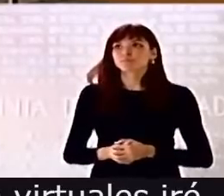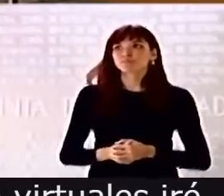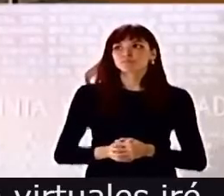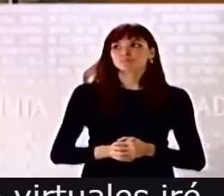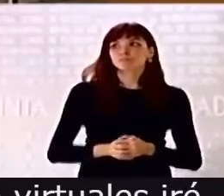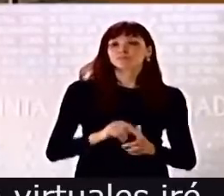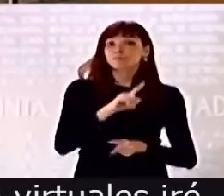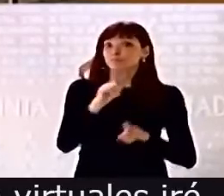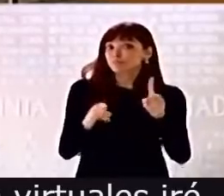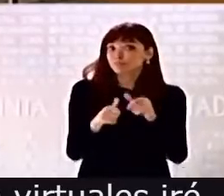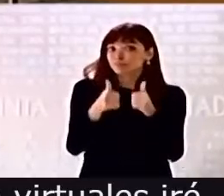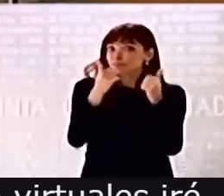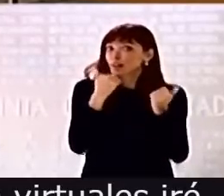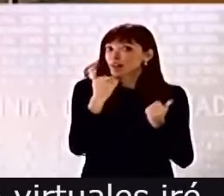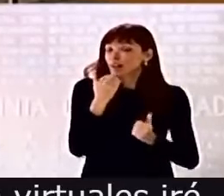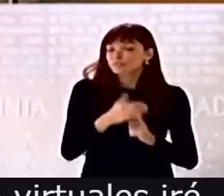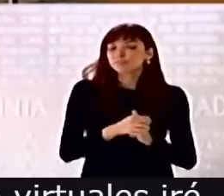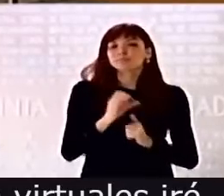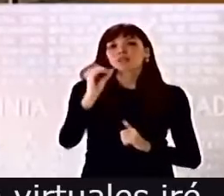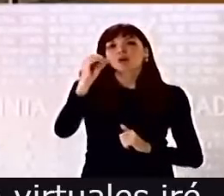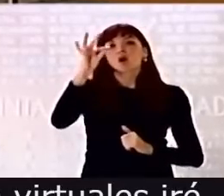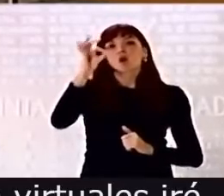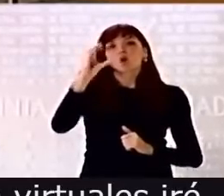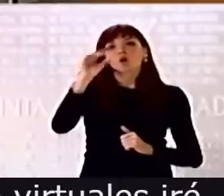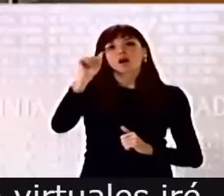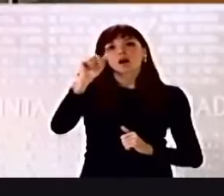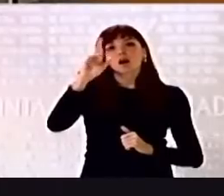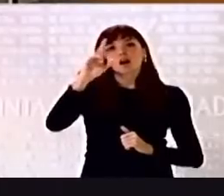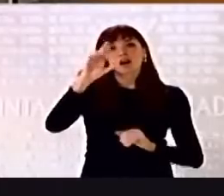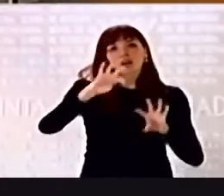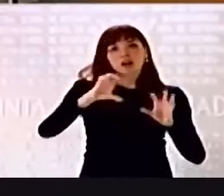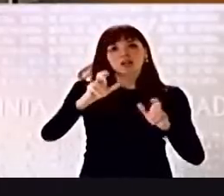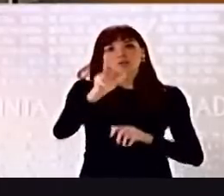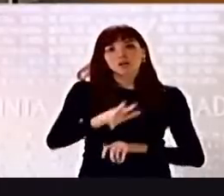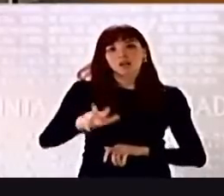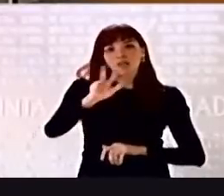¿Alguna pregunta? Sí, Óscar Bailador, de Radio Nacional.